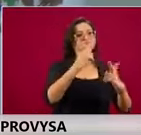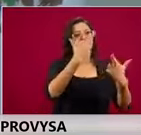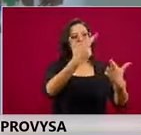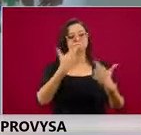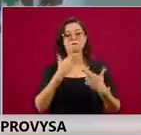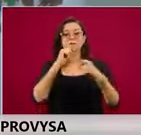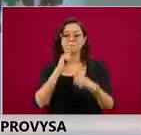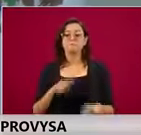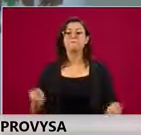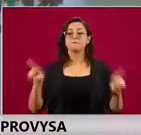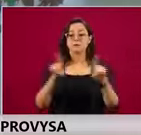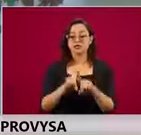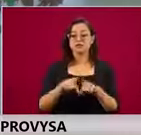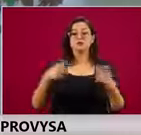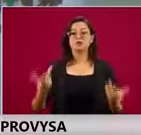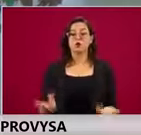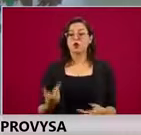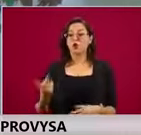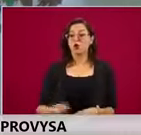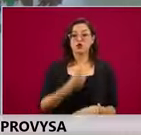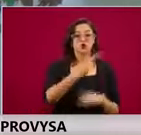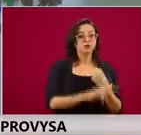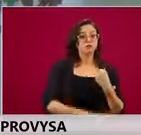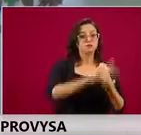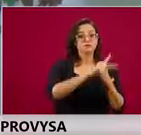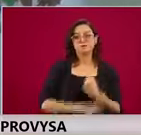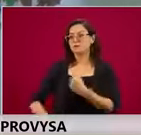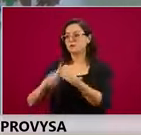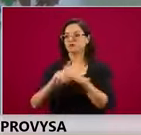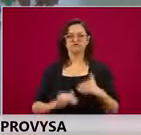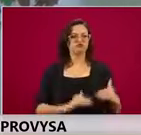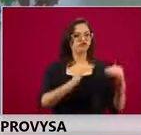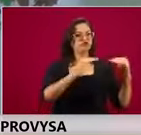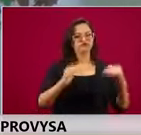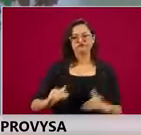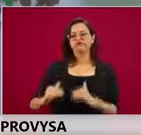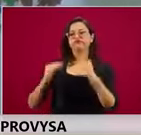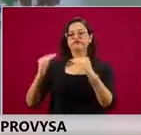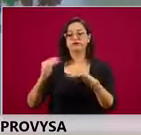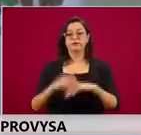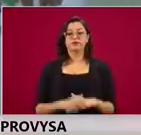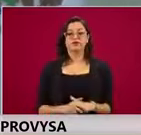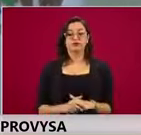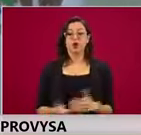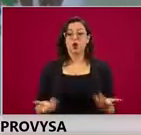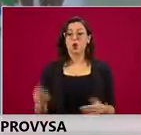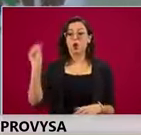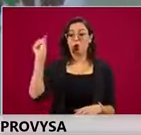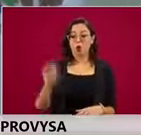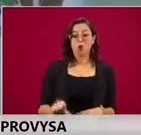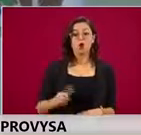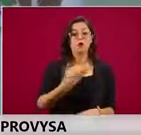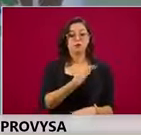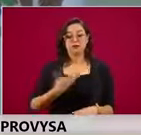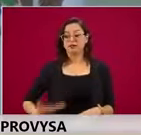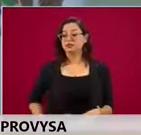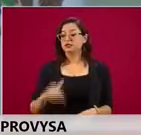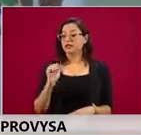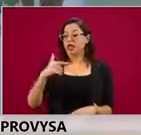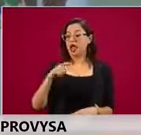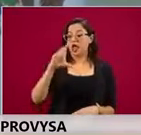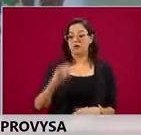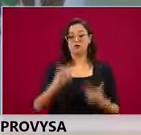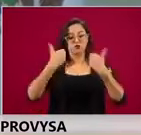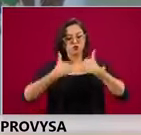honramos la gran dignidad de ambas naciones. Con esta visita, el presidente López Obrador y yo hemos tenido